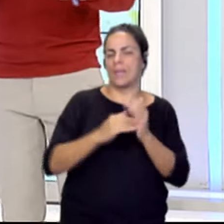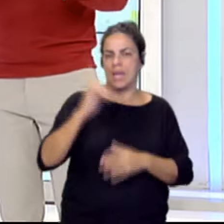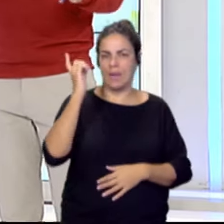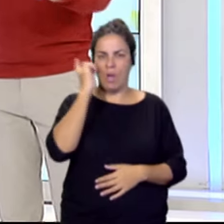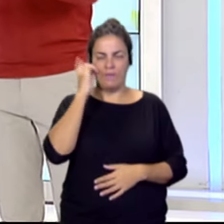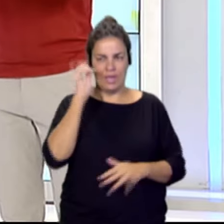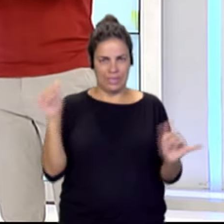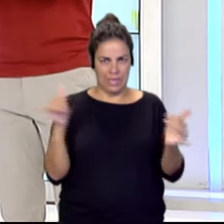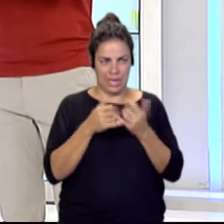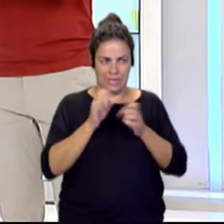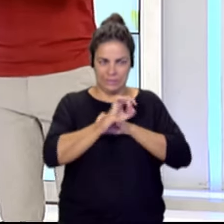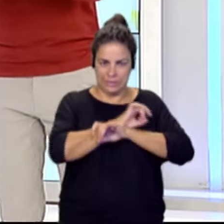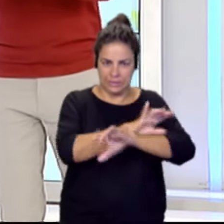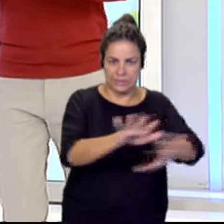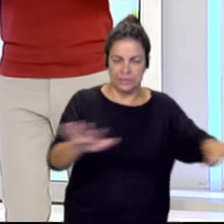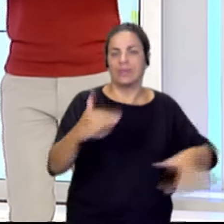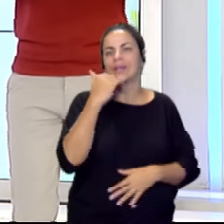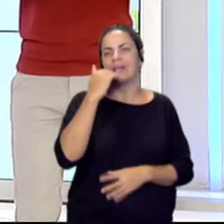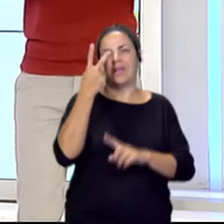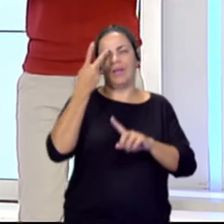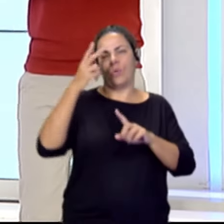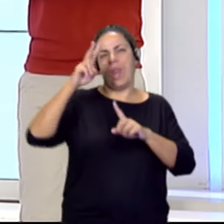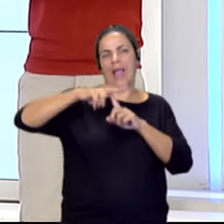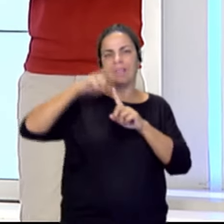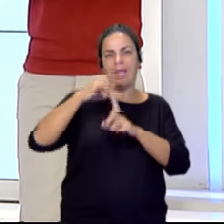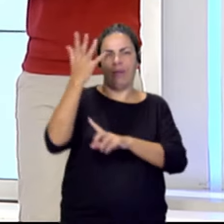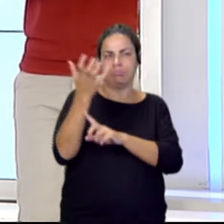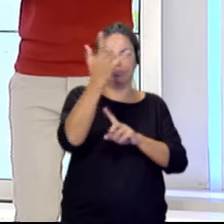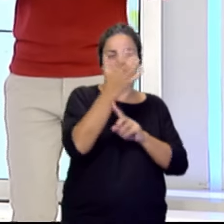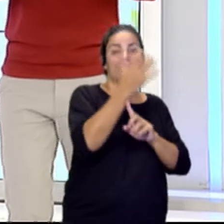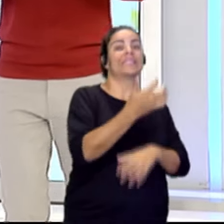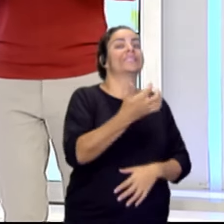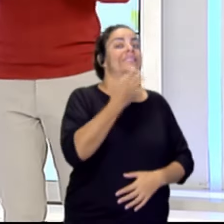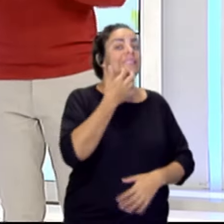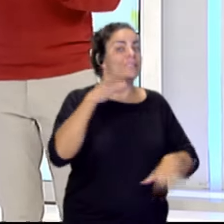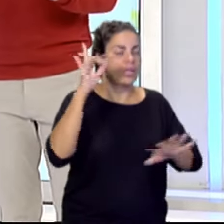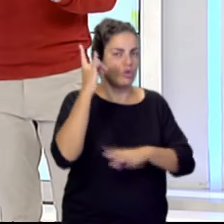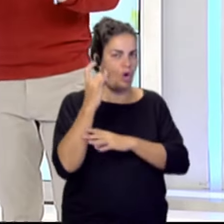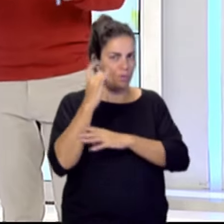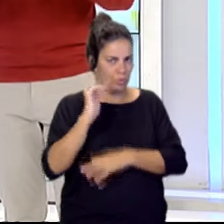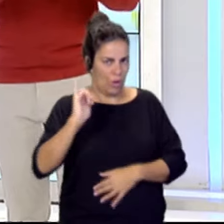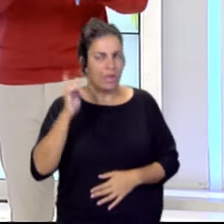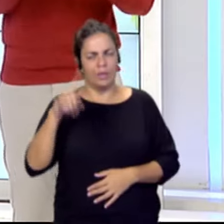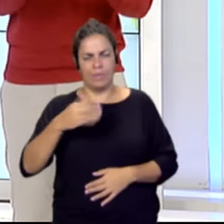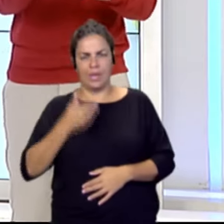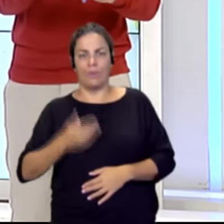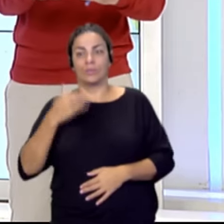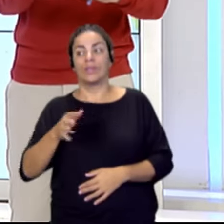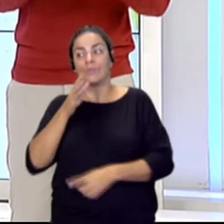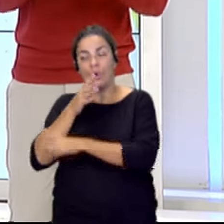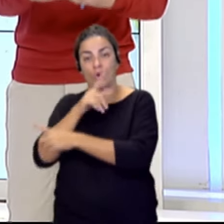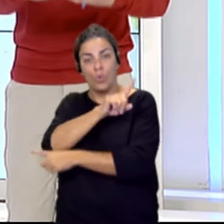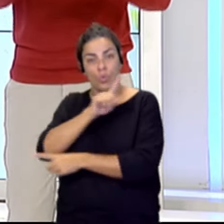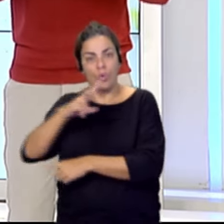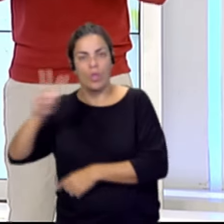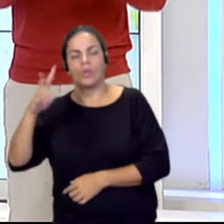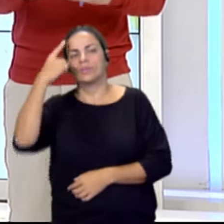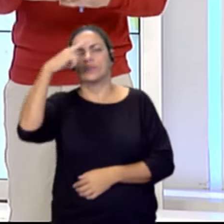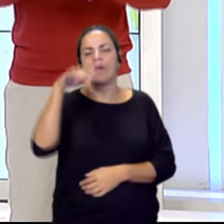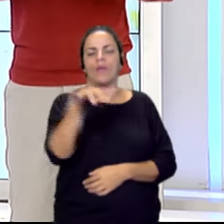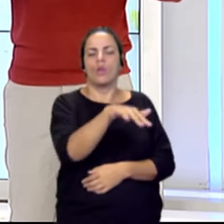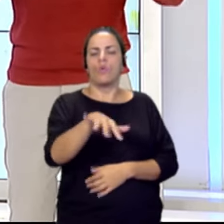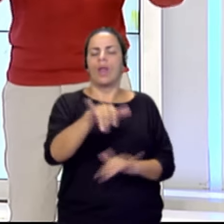a todas esas antenas de cobertura. En puntos donde haya cobertura, es importante también porque el 112 va a tener esa información de los puntos en